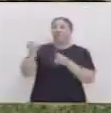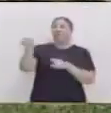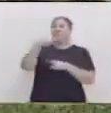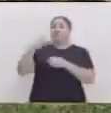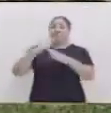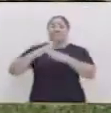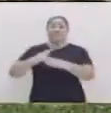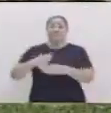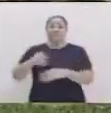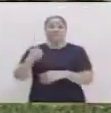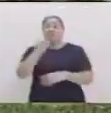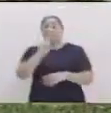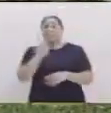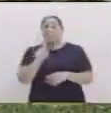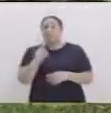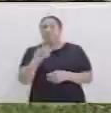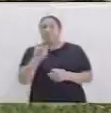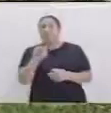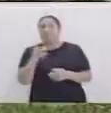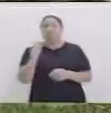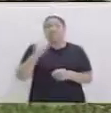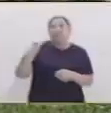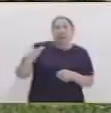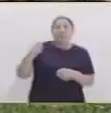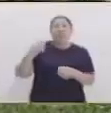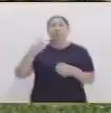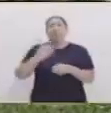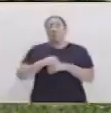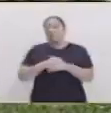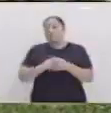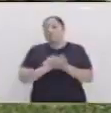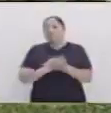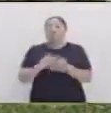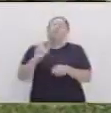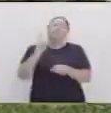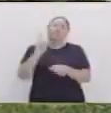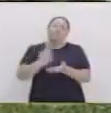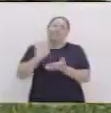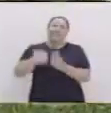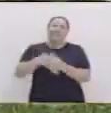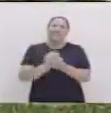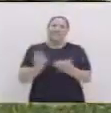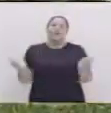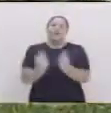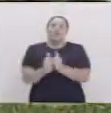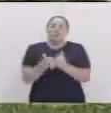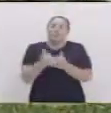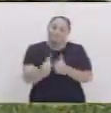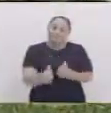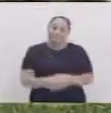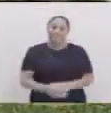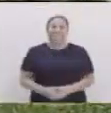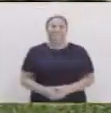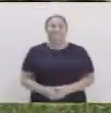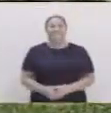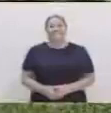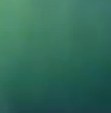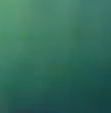de todos. Si no tienen al alcance agua y jabón, pueden utilizar alcohol en gel. Juntos saldremos adelante.